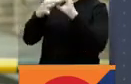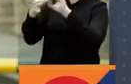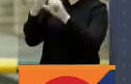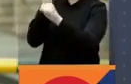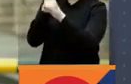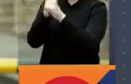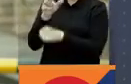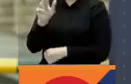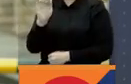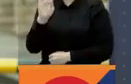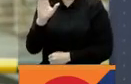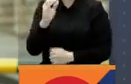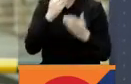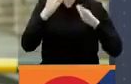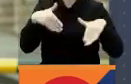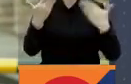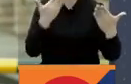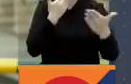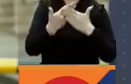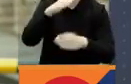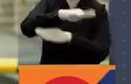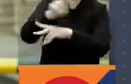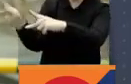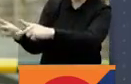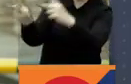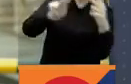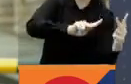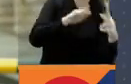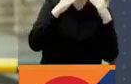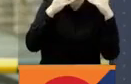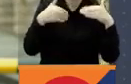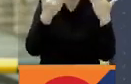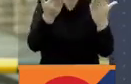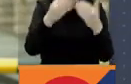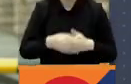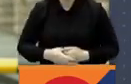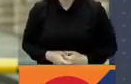Lisa, buenas tardes. ¿Cómo está la situación en el puente Simón Bolívar?